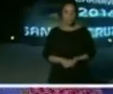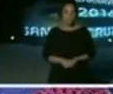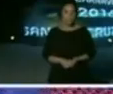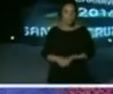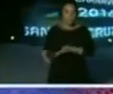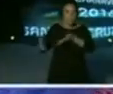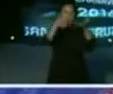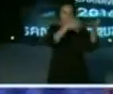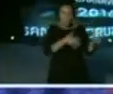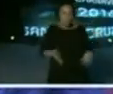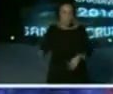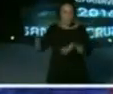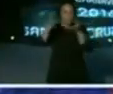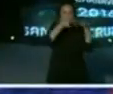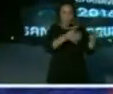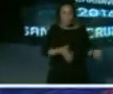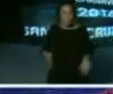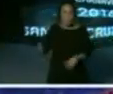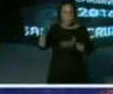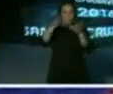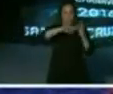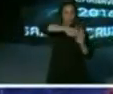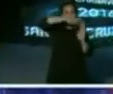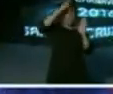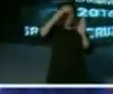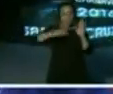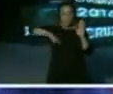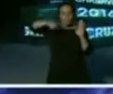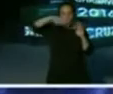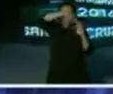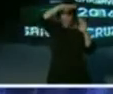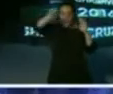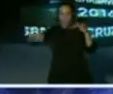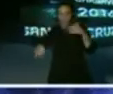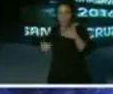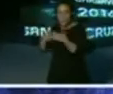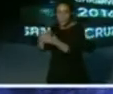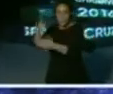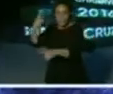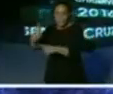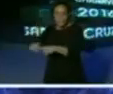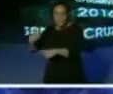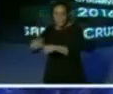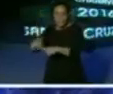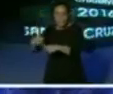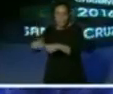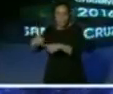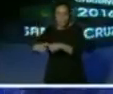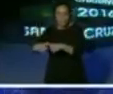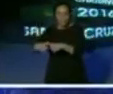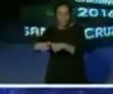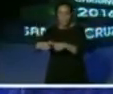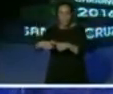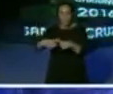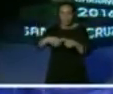e intensa lluvia. Se oyó galopar desde lo más alto de las cumbres